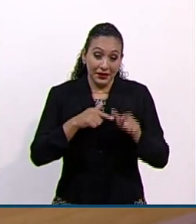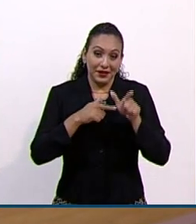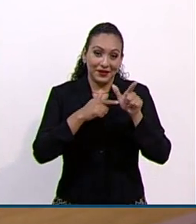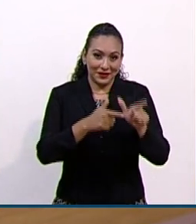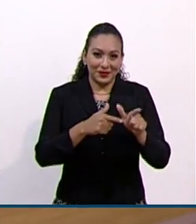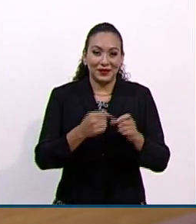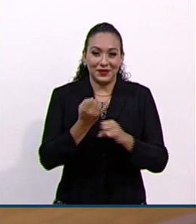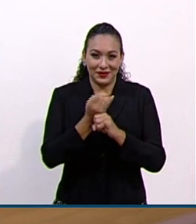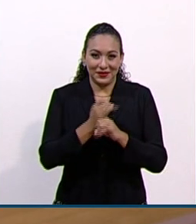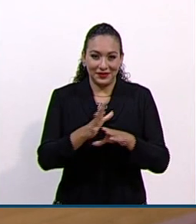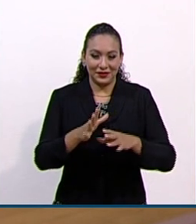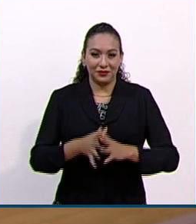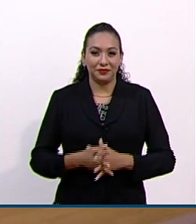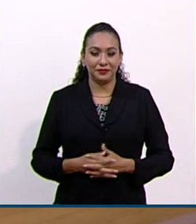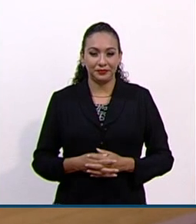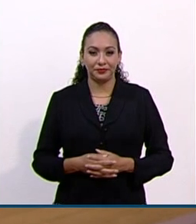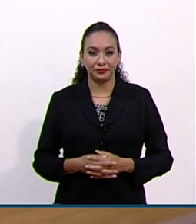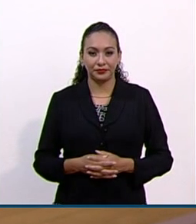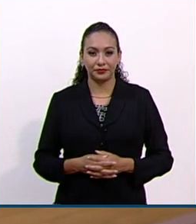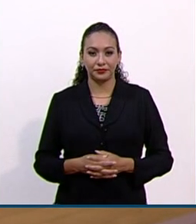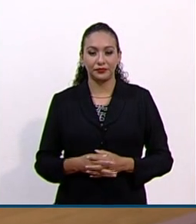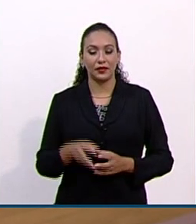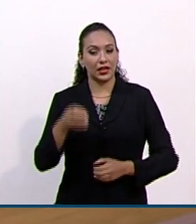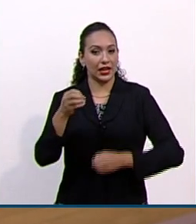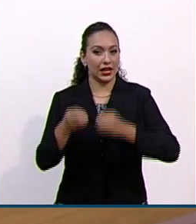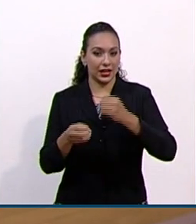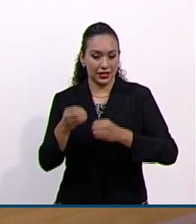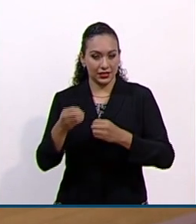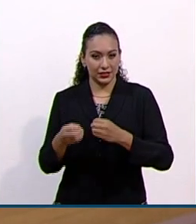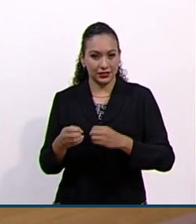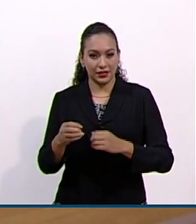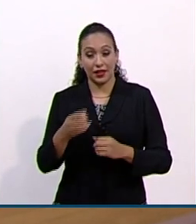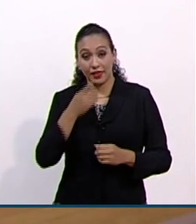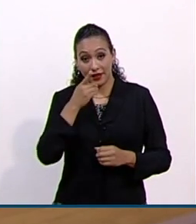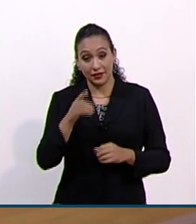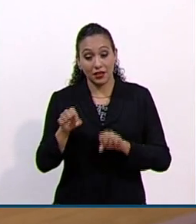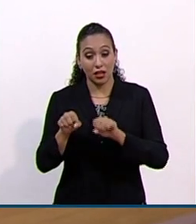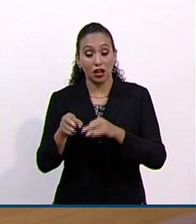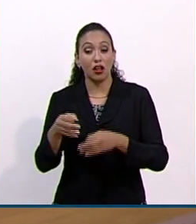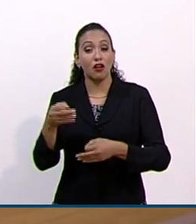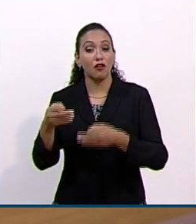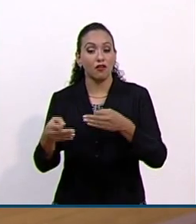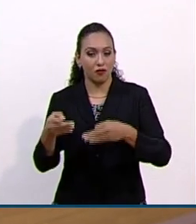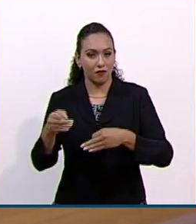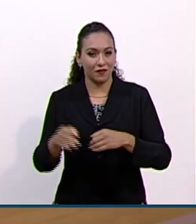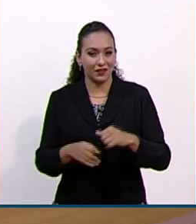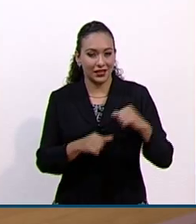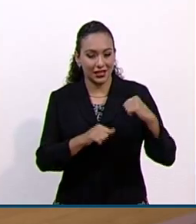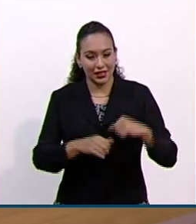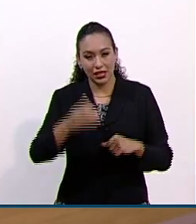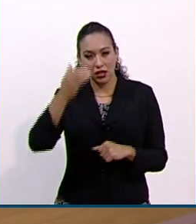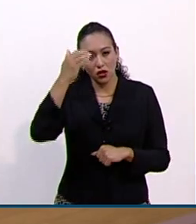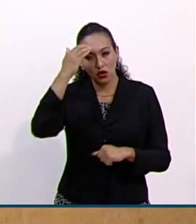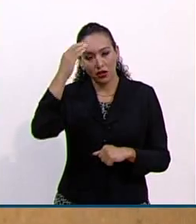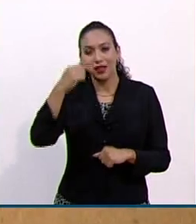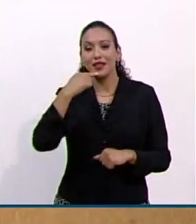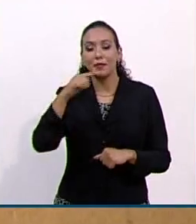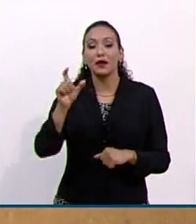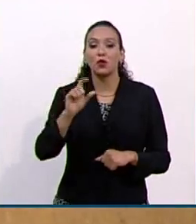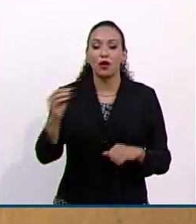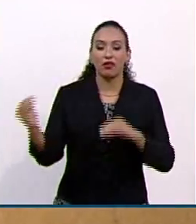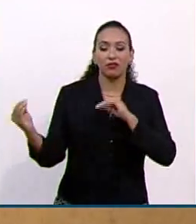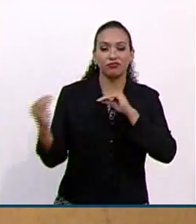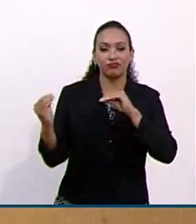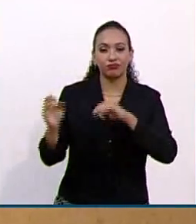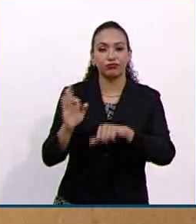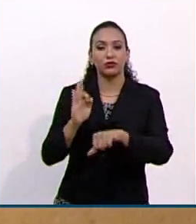con más información. La primera sala de la Corte estableció que el juzgado de distrito competente para conocer de la demanda de amparo en